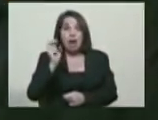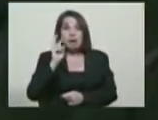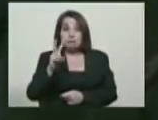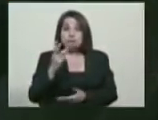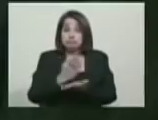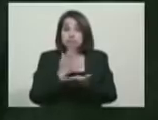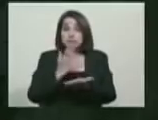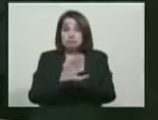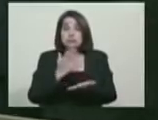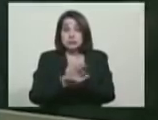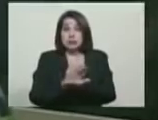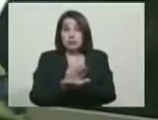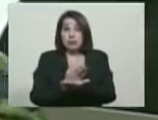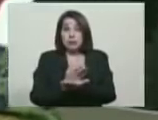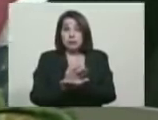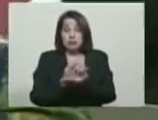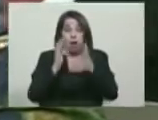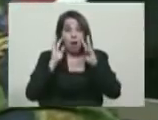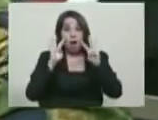en esas orquestas.